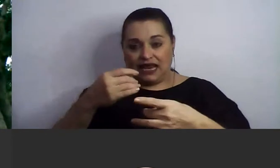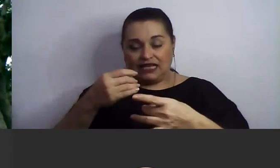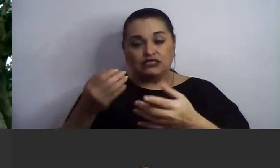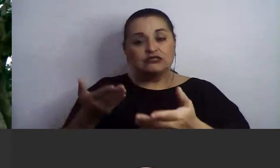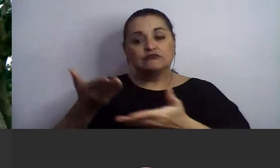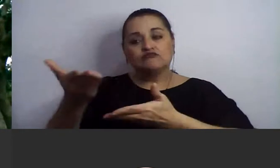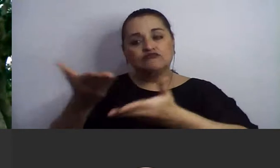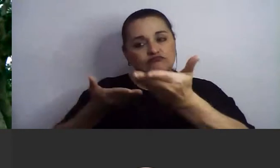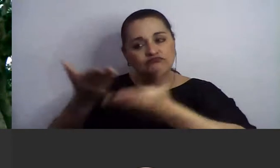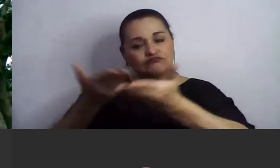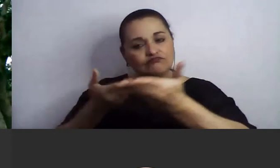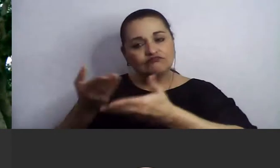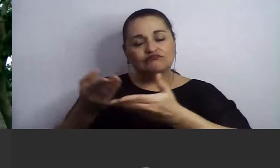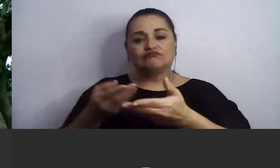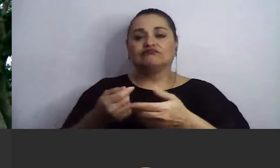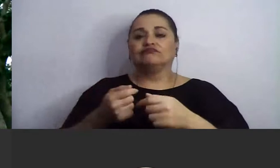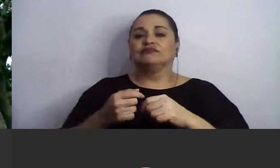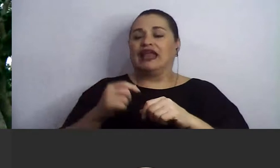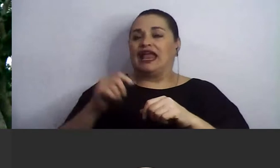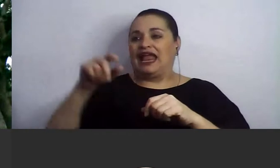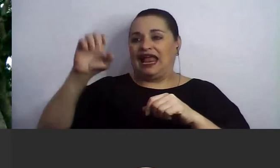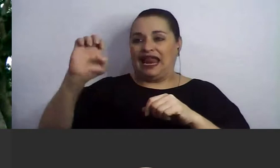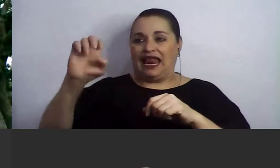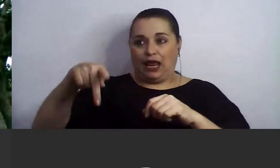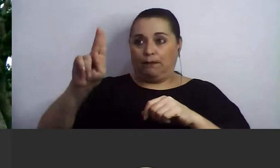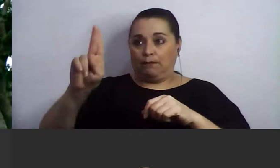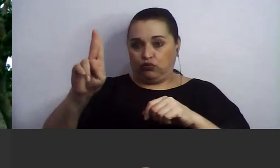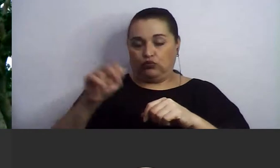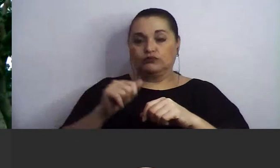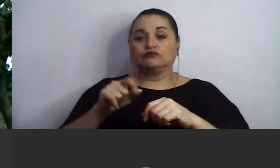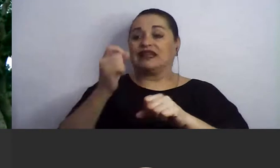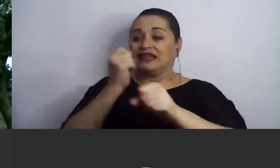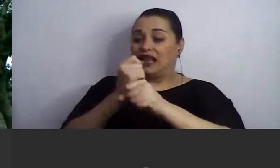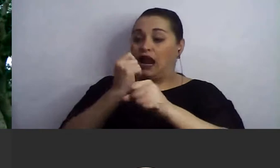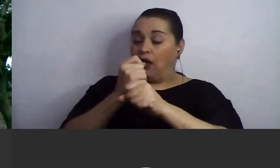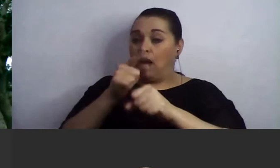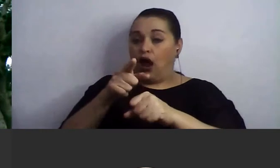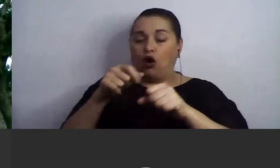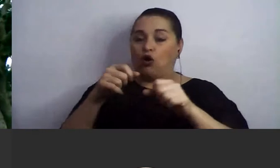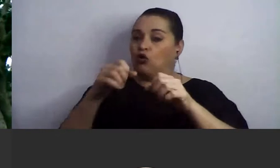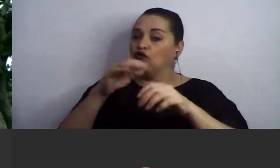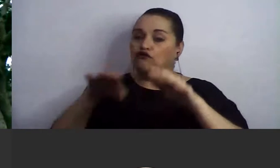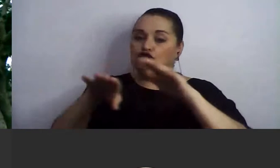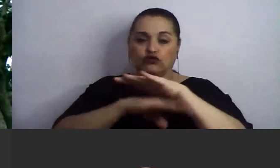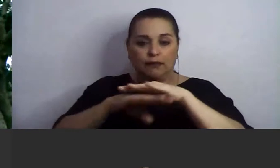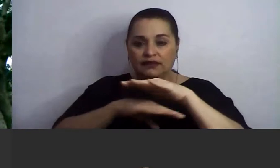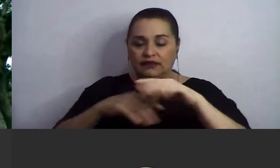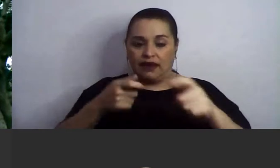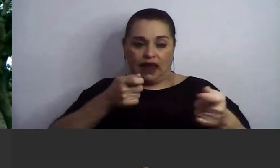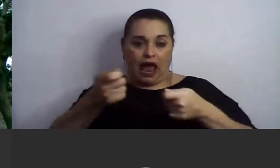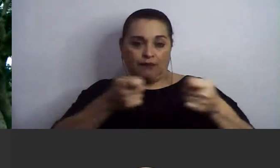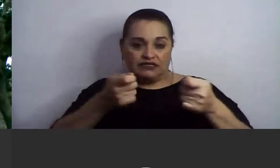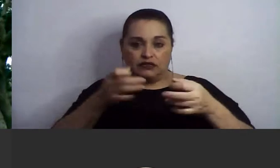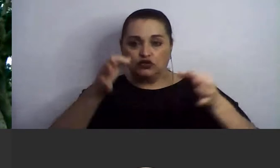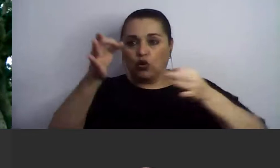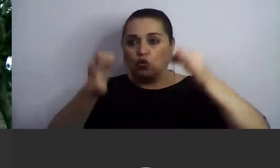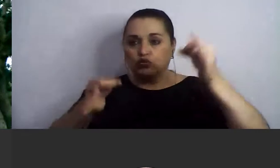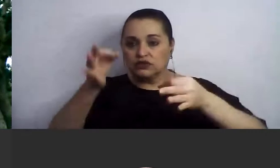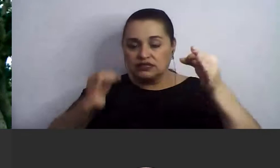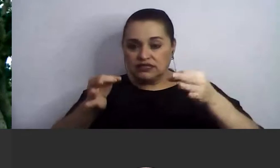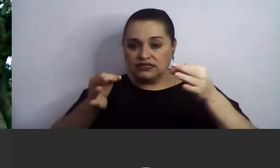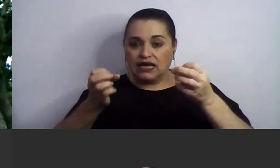espacios de trabajo que lo han hecho y porque su labor es fundamental por un lado tenemos lo que es administración de justicia y en materia